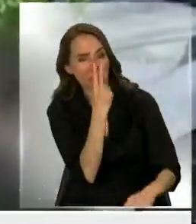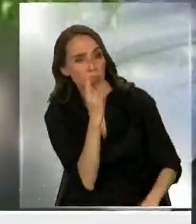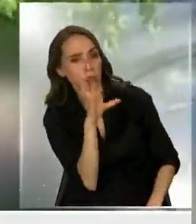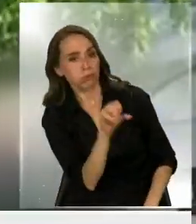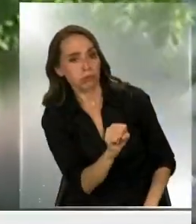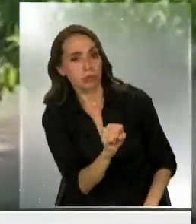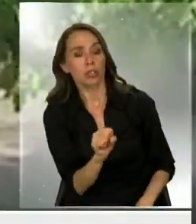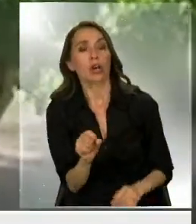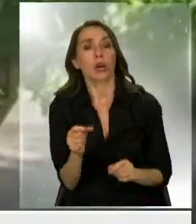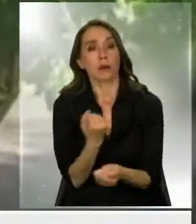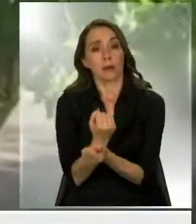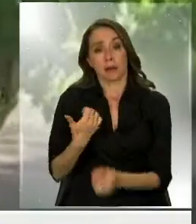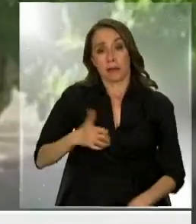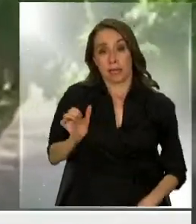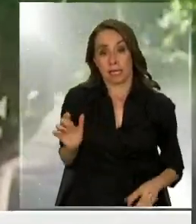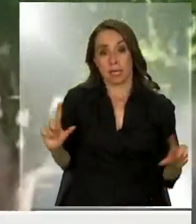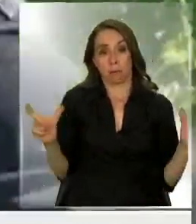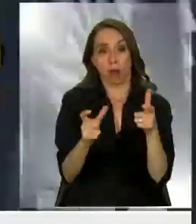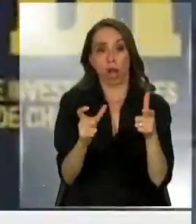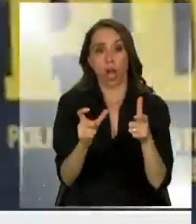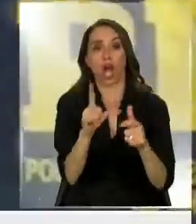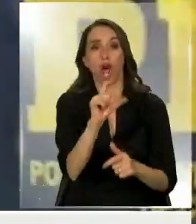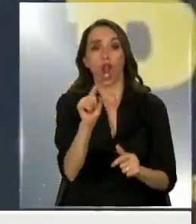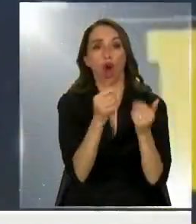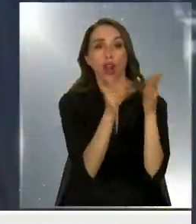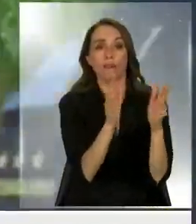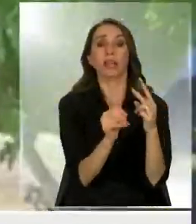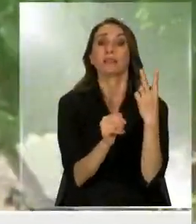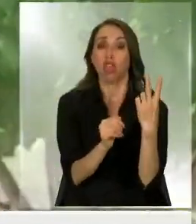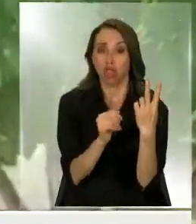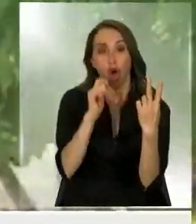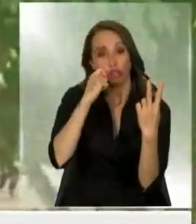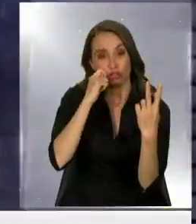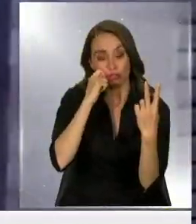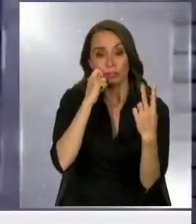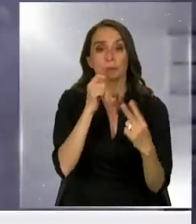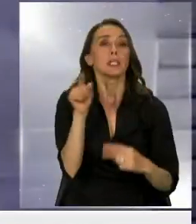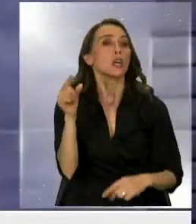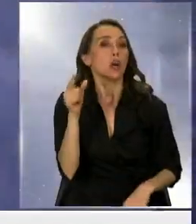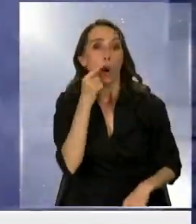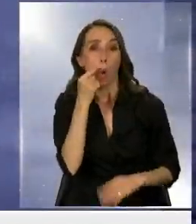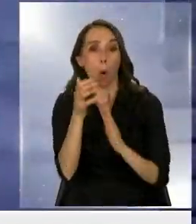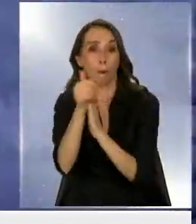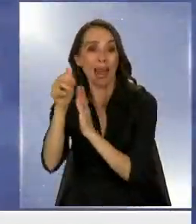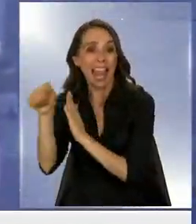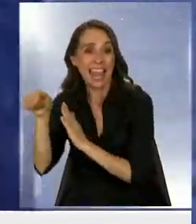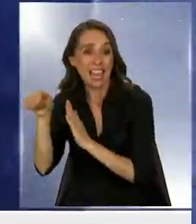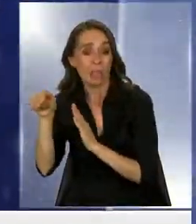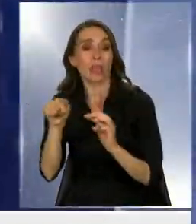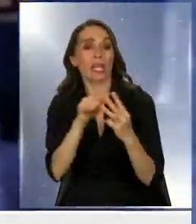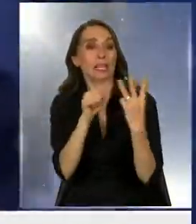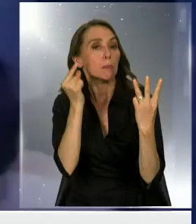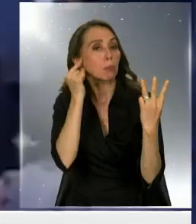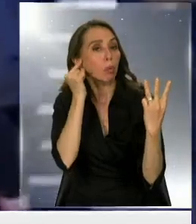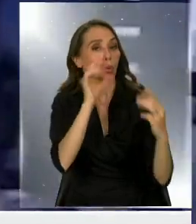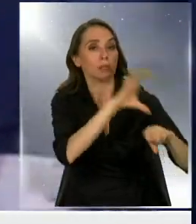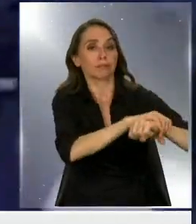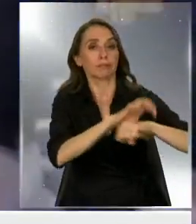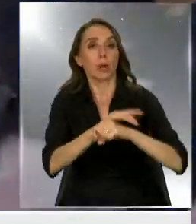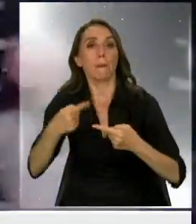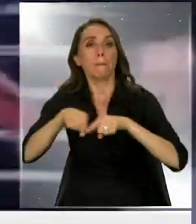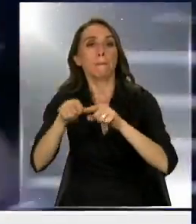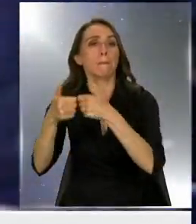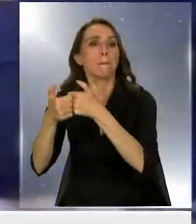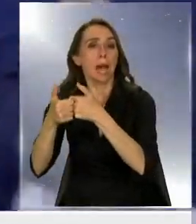Los Libertadores 2, se detuvo a 3 mujeres, parejas de los líderes criminales. Tenían a su nombre 7 propiedades, cuyo valor ascendía